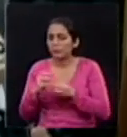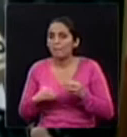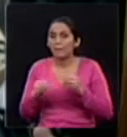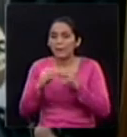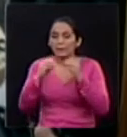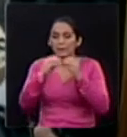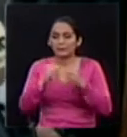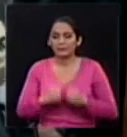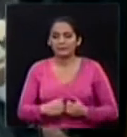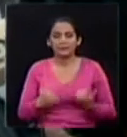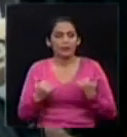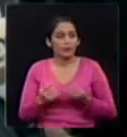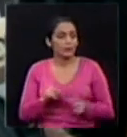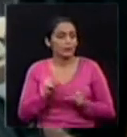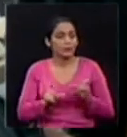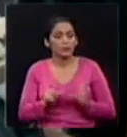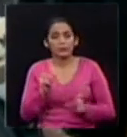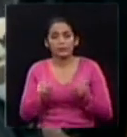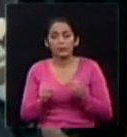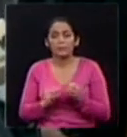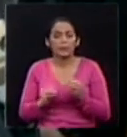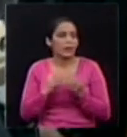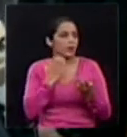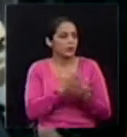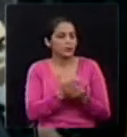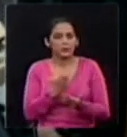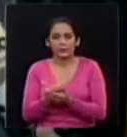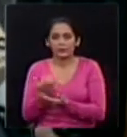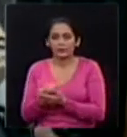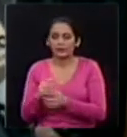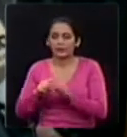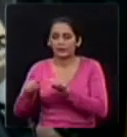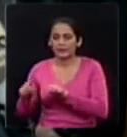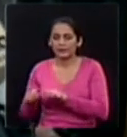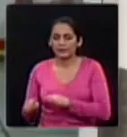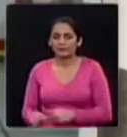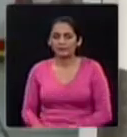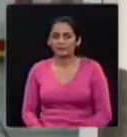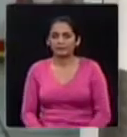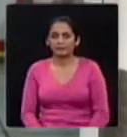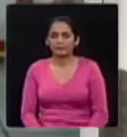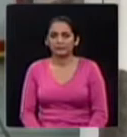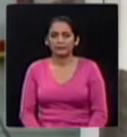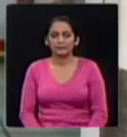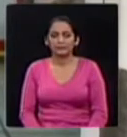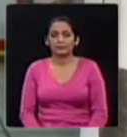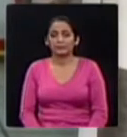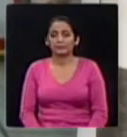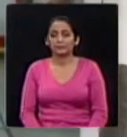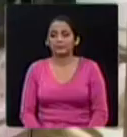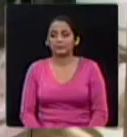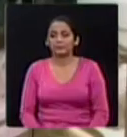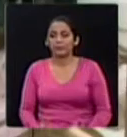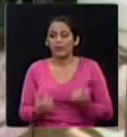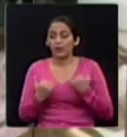incentivar las compras, las ventas, y la gente va a estar más motivada a comprar. De esta forma se concreta la